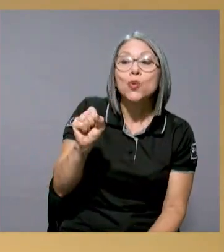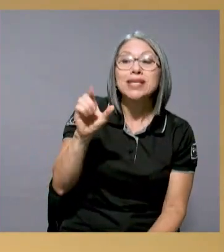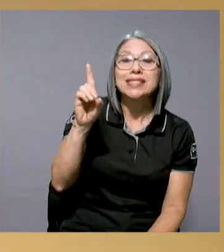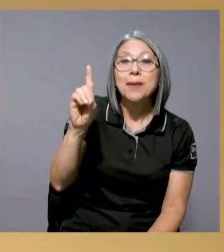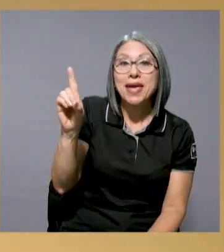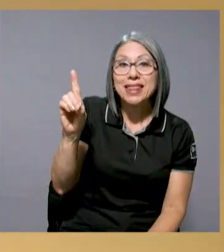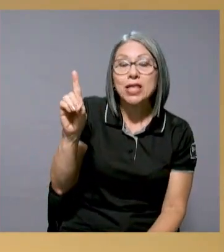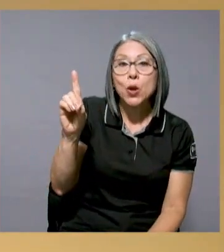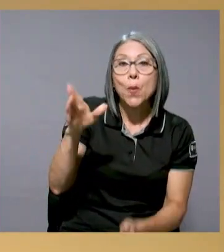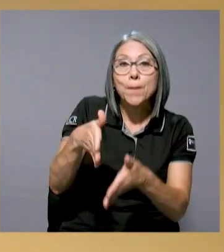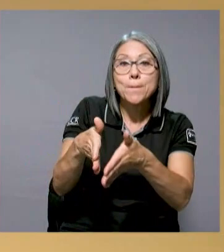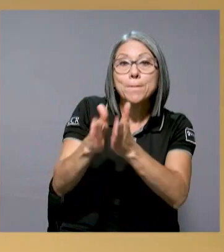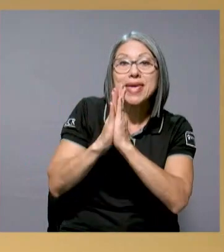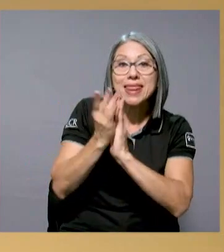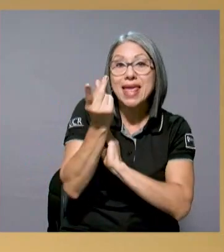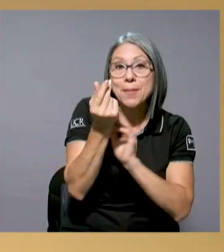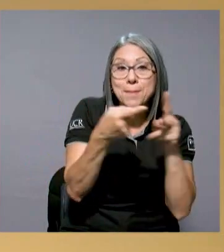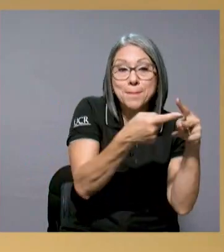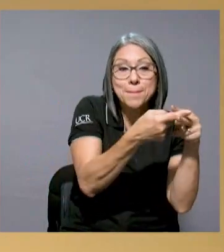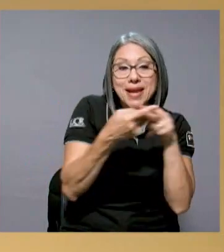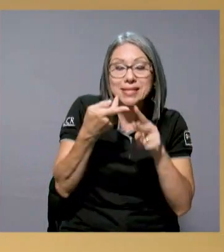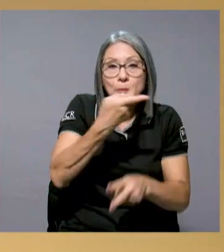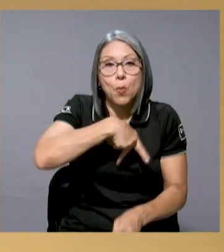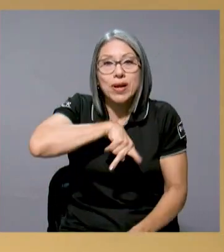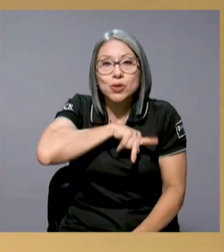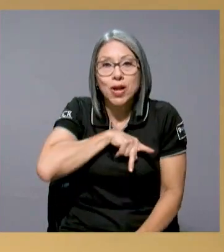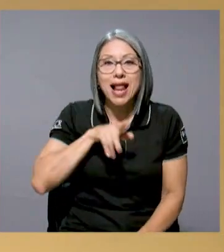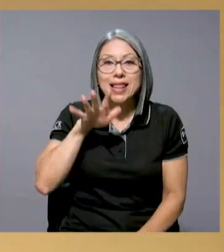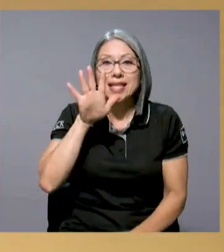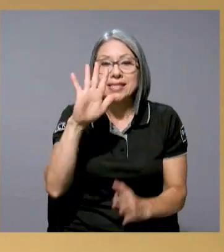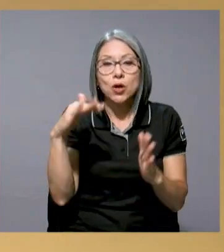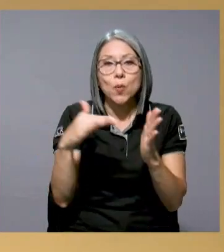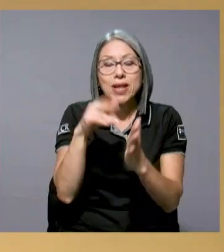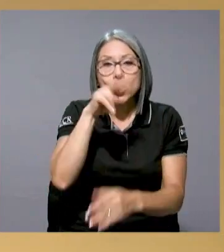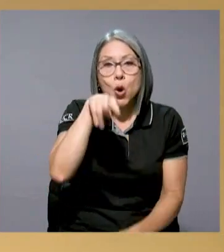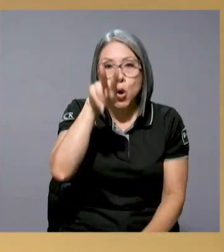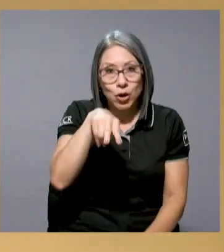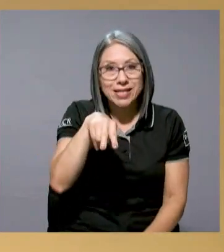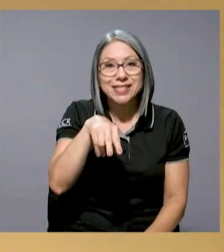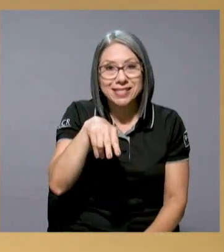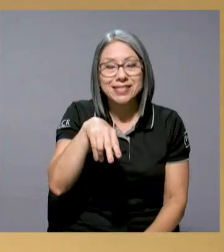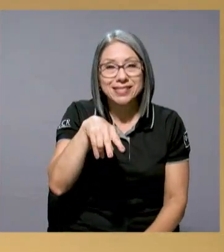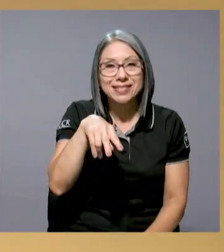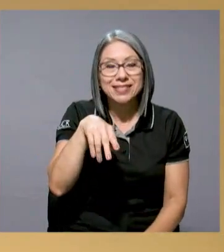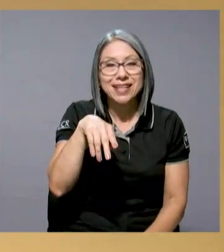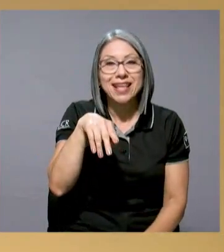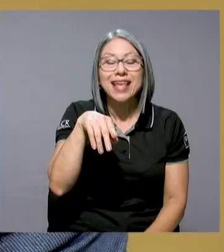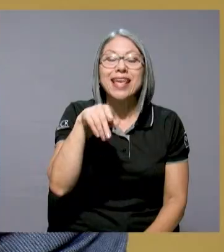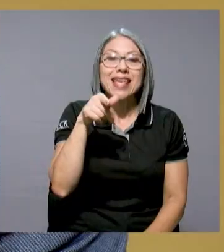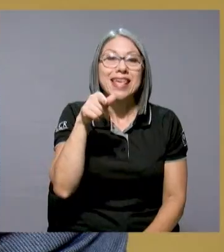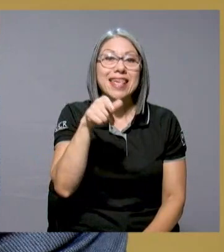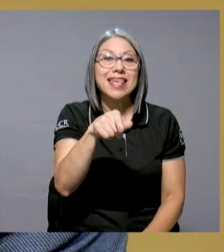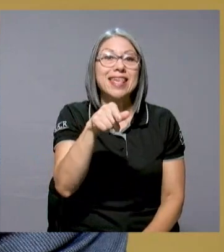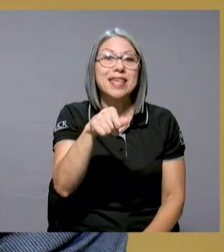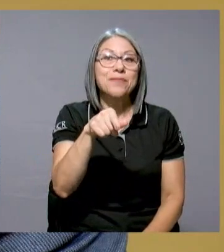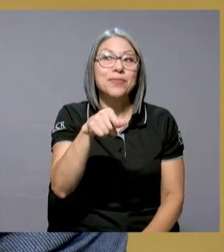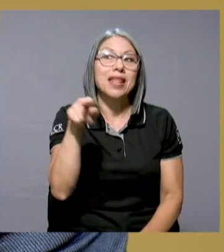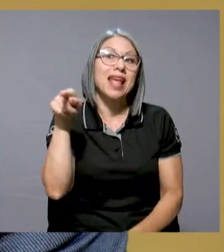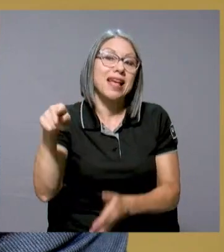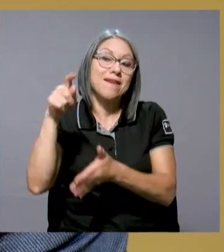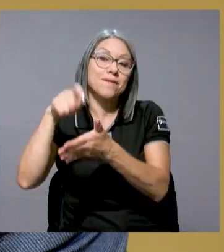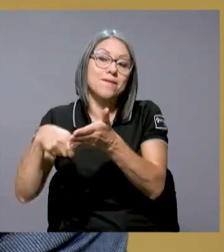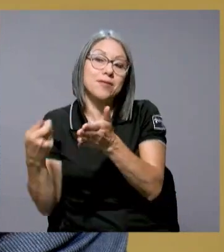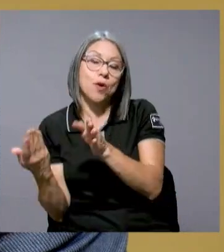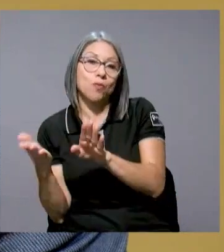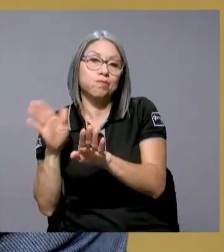préstamo personal de 5,000 colones y le servía de aval don